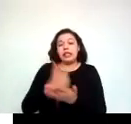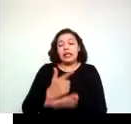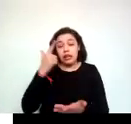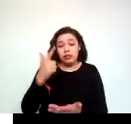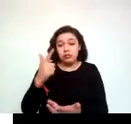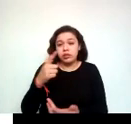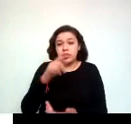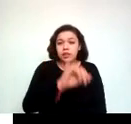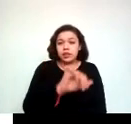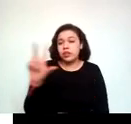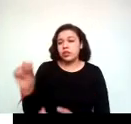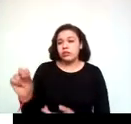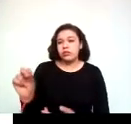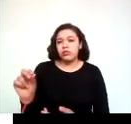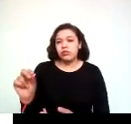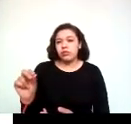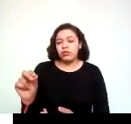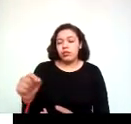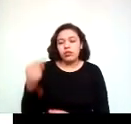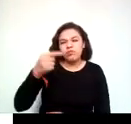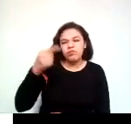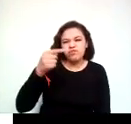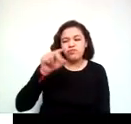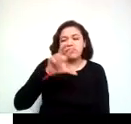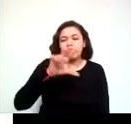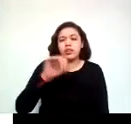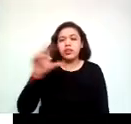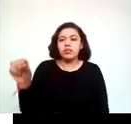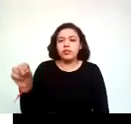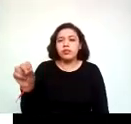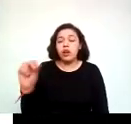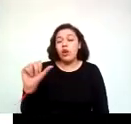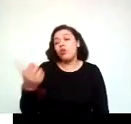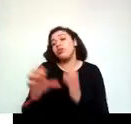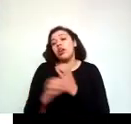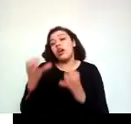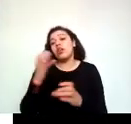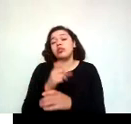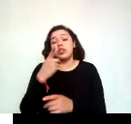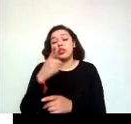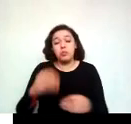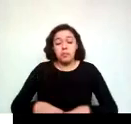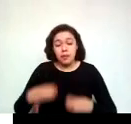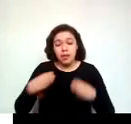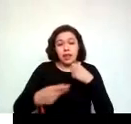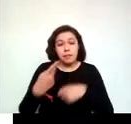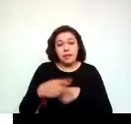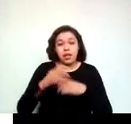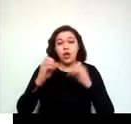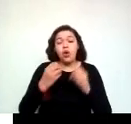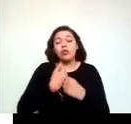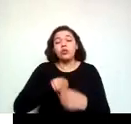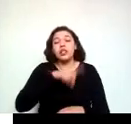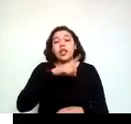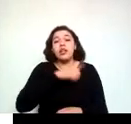no? ¿Amenazas? ¿Sí o no? ¿O cualquier otro que ponga en riesgo su vida o salud y o de